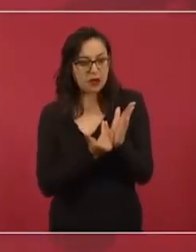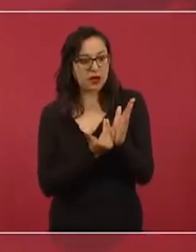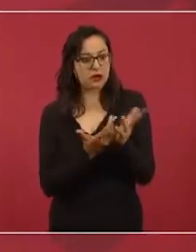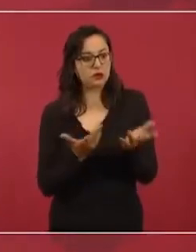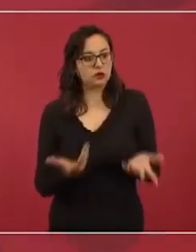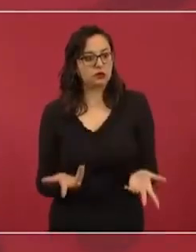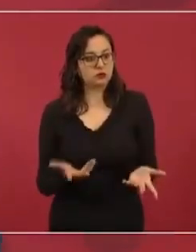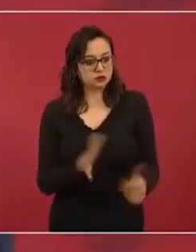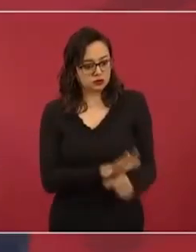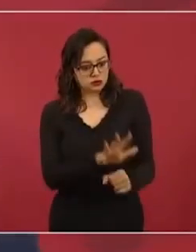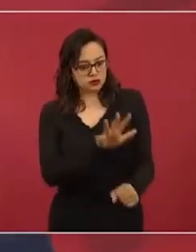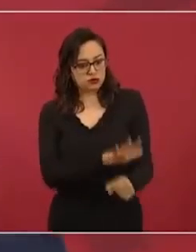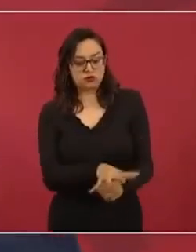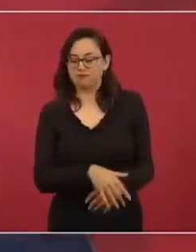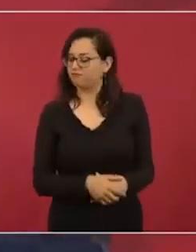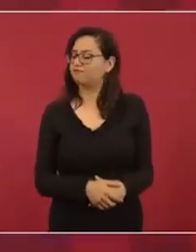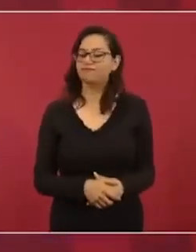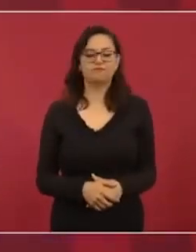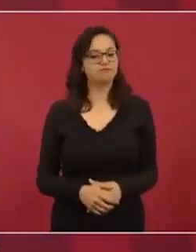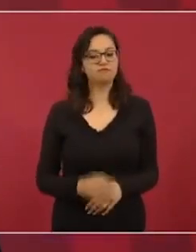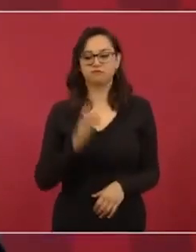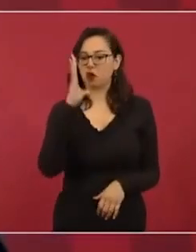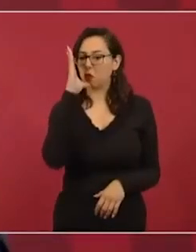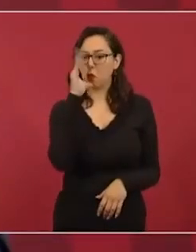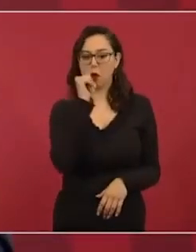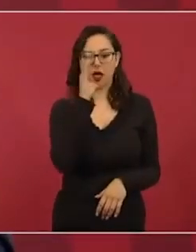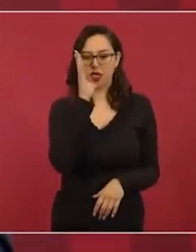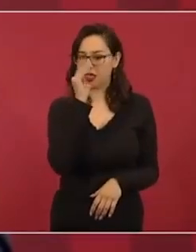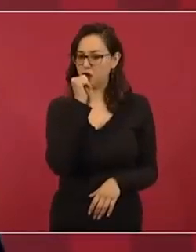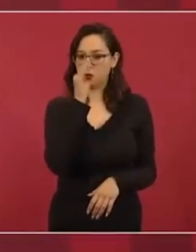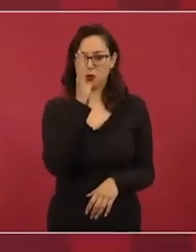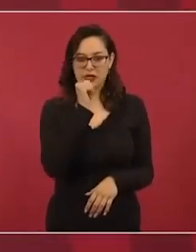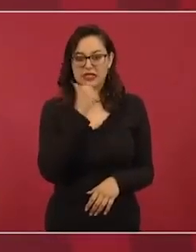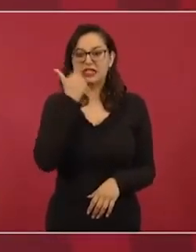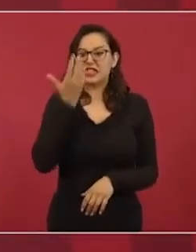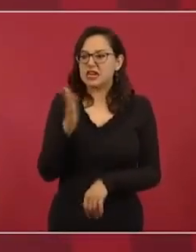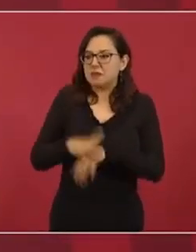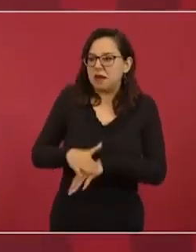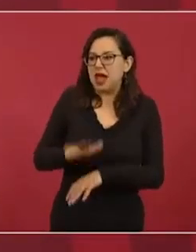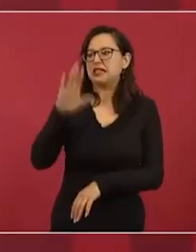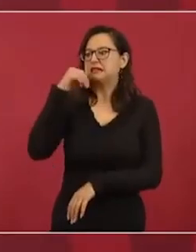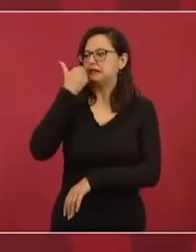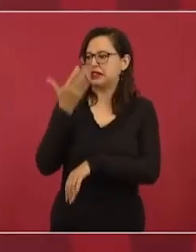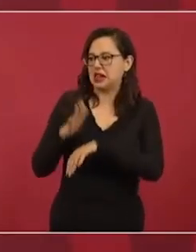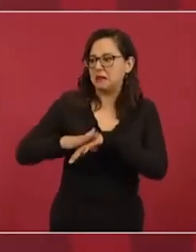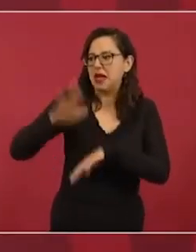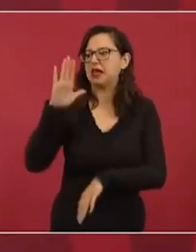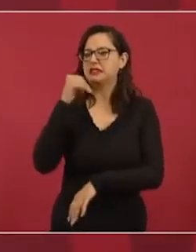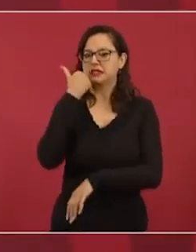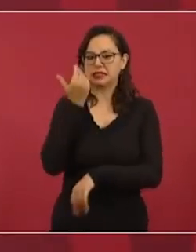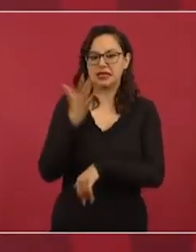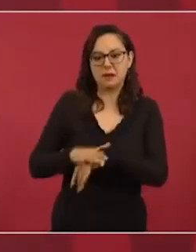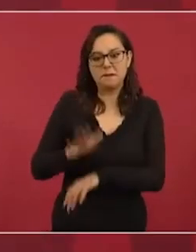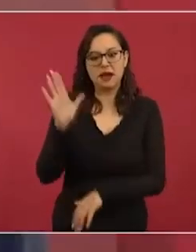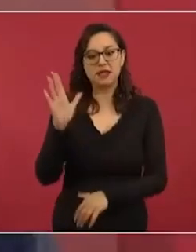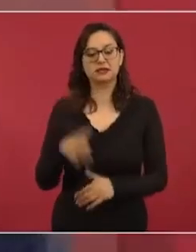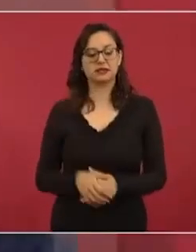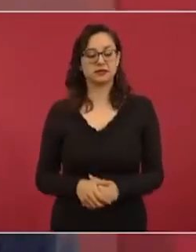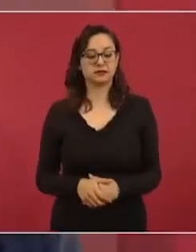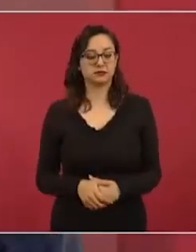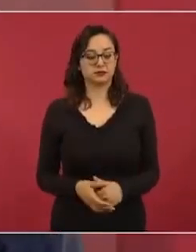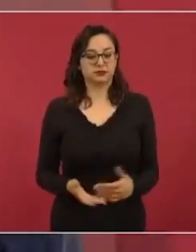sin estar pensando en lo material. Y no tienen llenadera. Porque, bueno, a